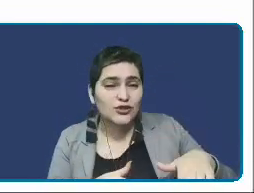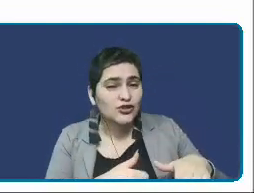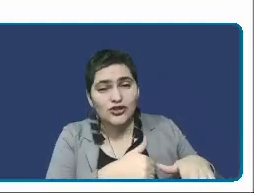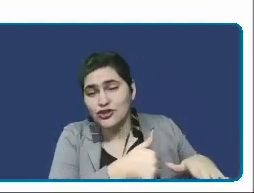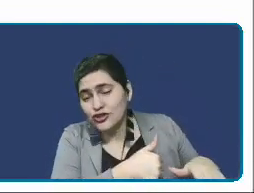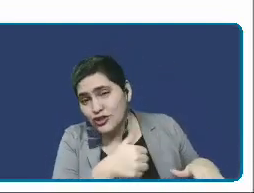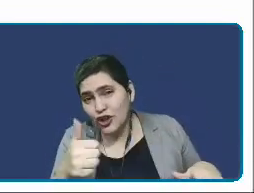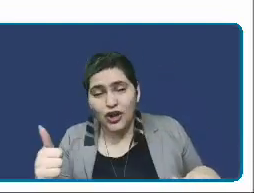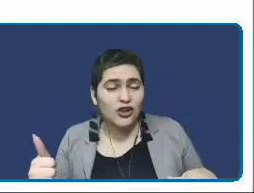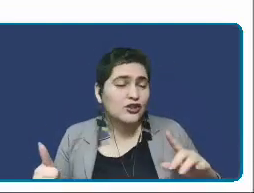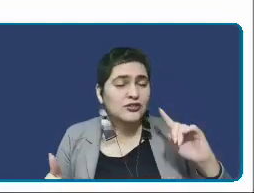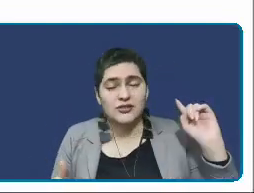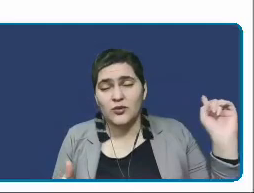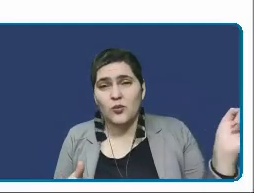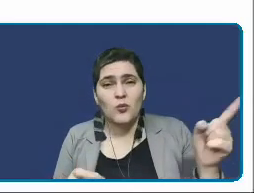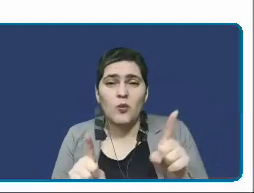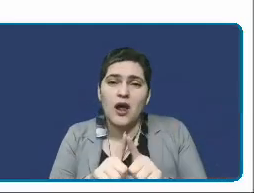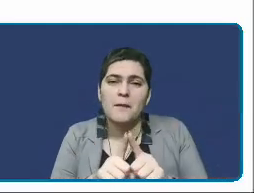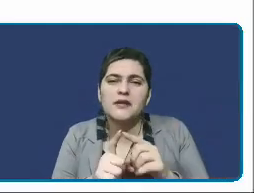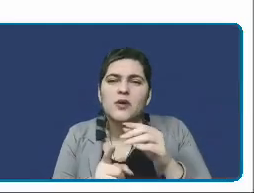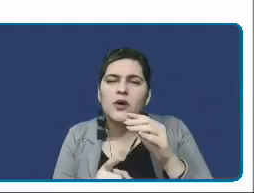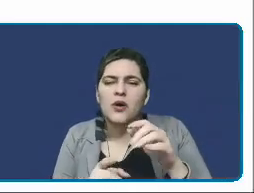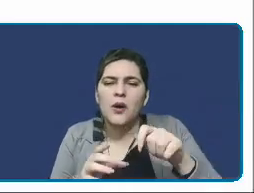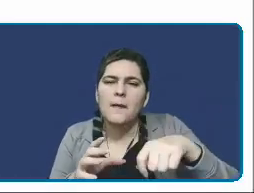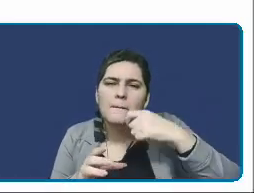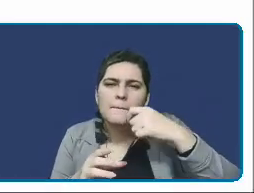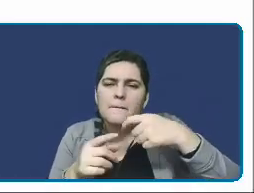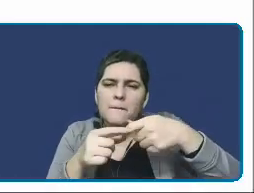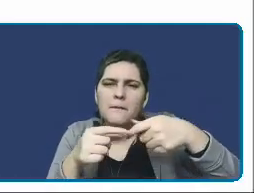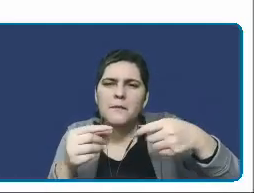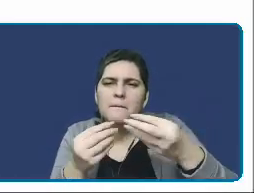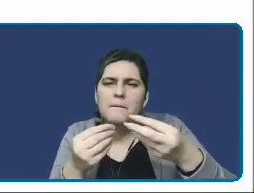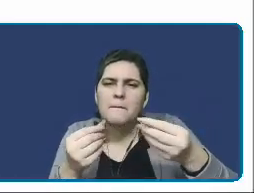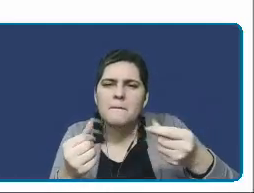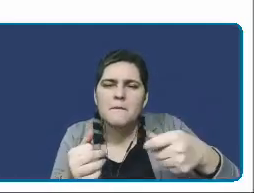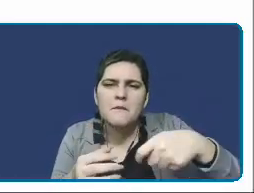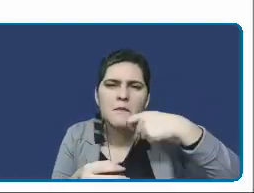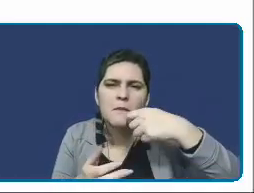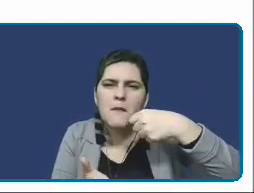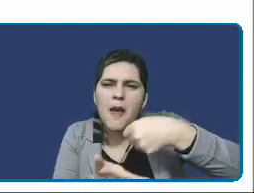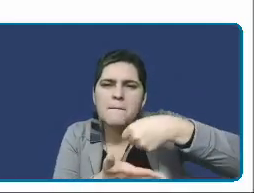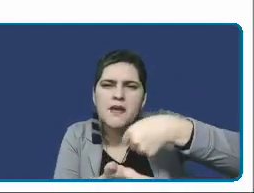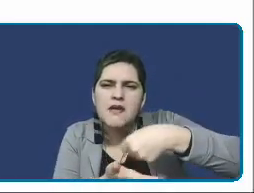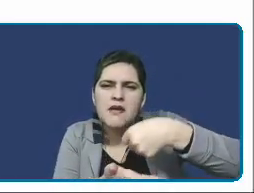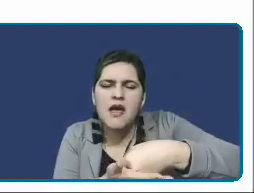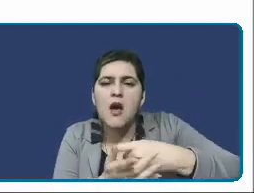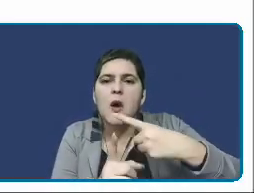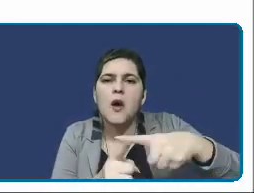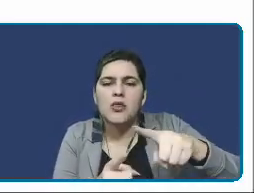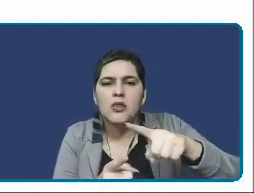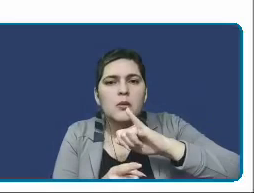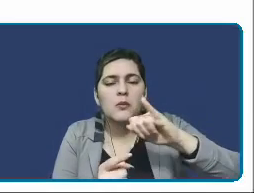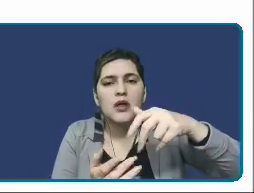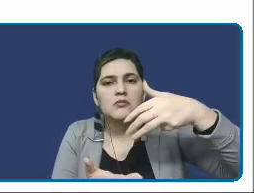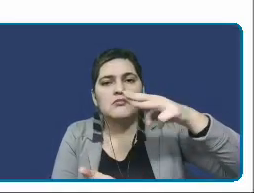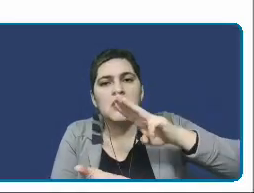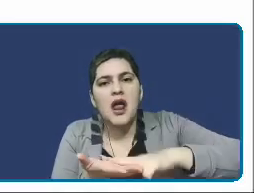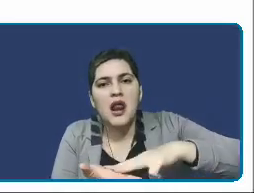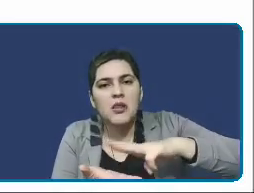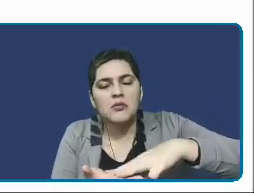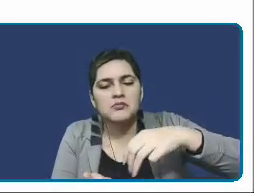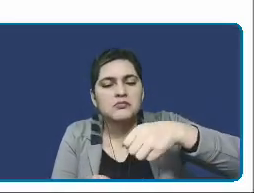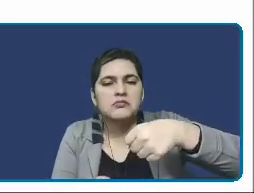la papilla habitual a la comida más entera, molida con tenedor, o ya cortadita en